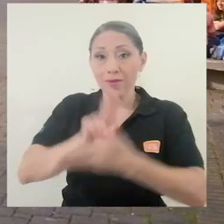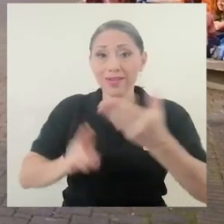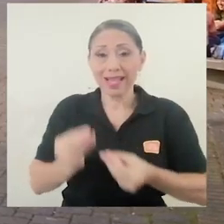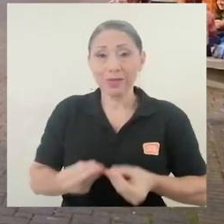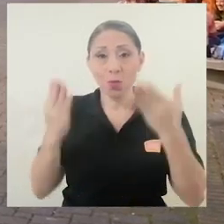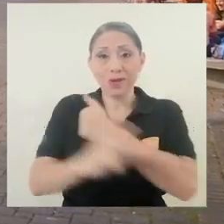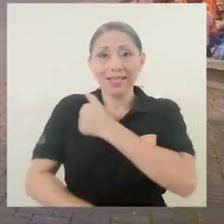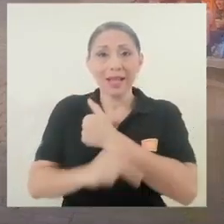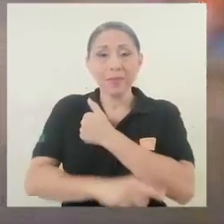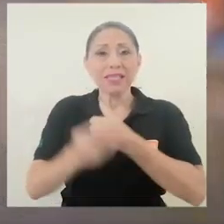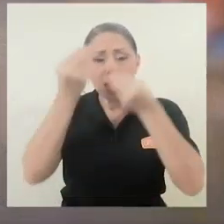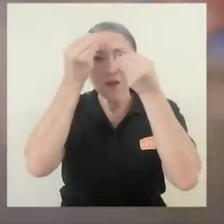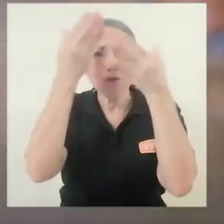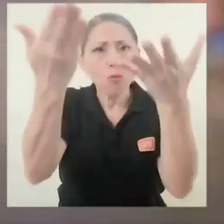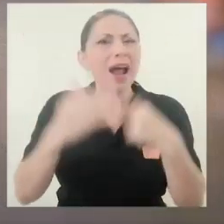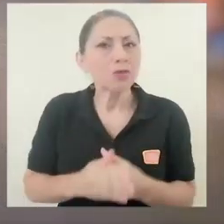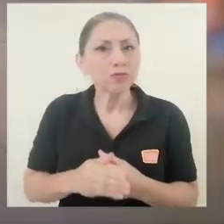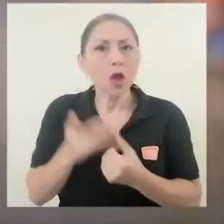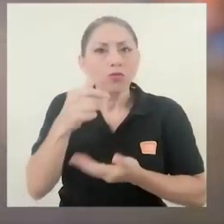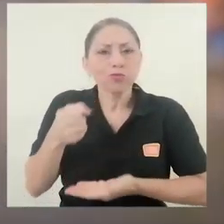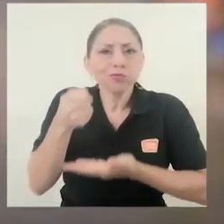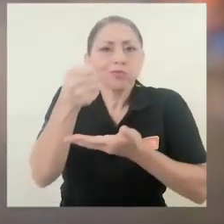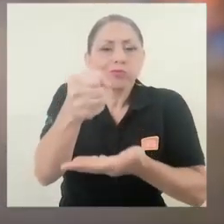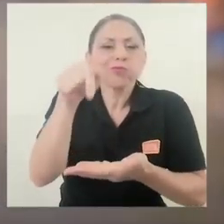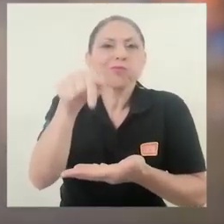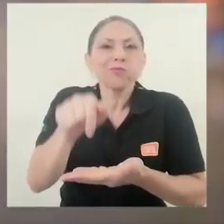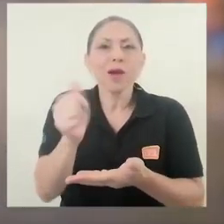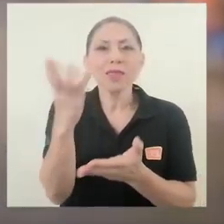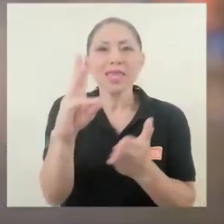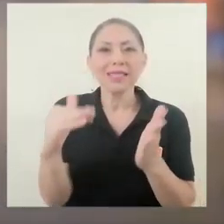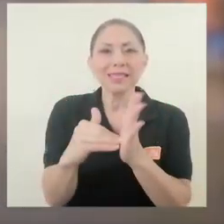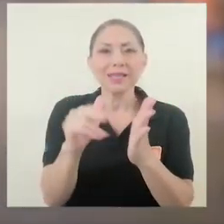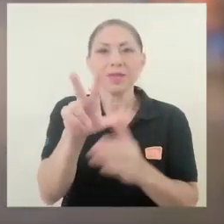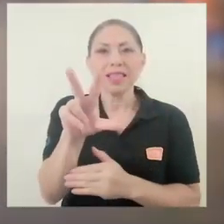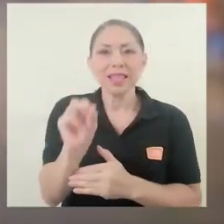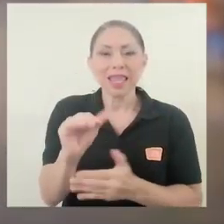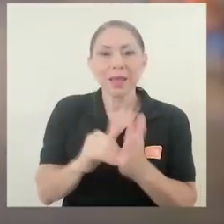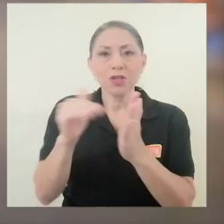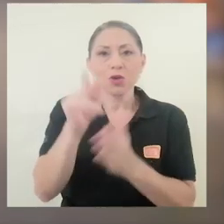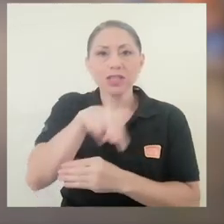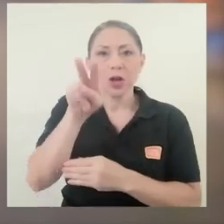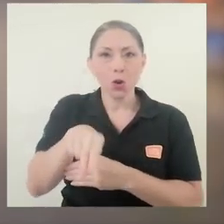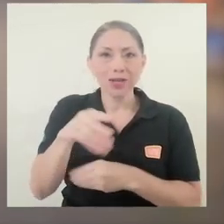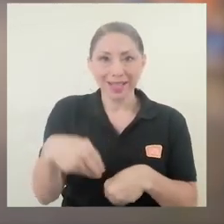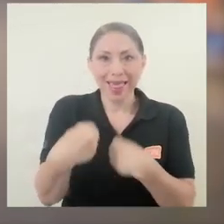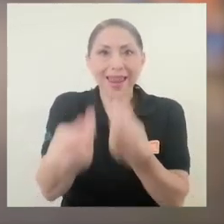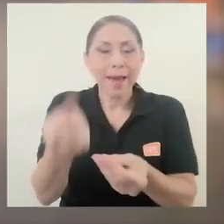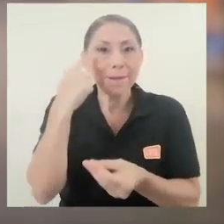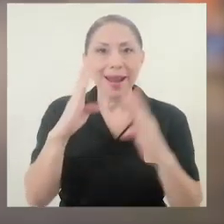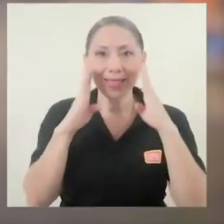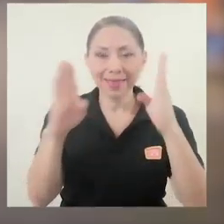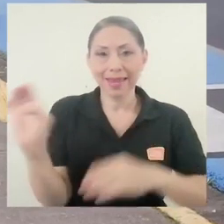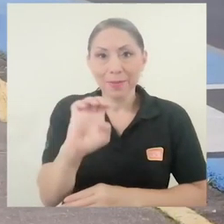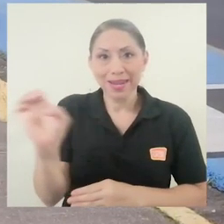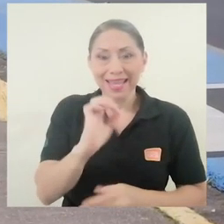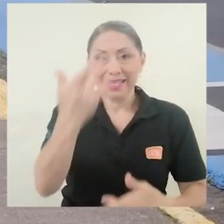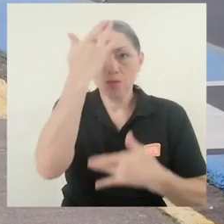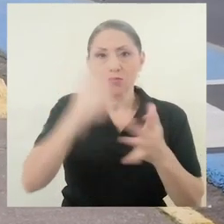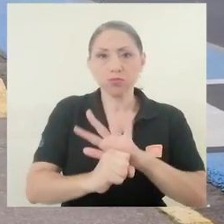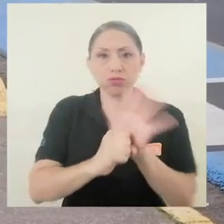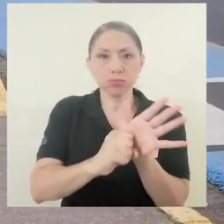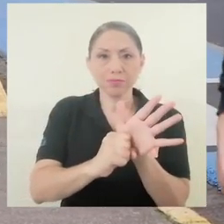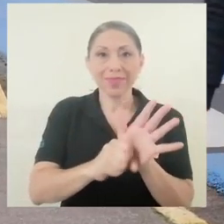aportarán un total de 16.030 millones de colones para la atención de la emergencia del COVID-19. El